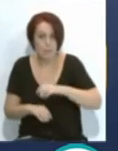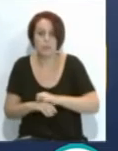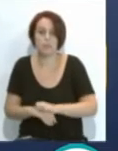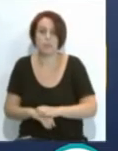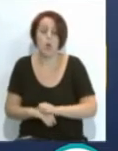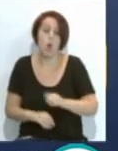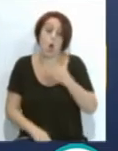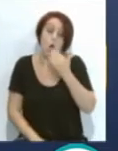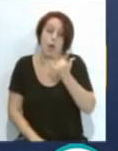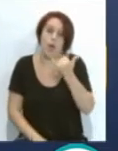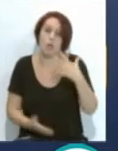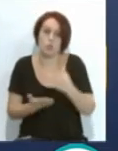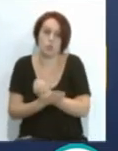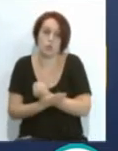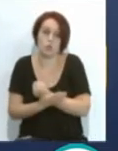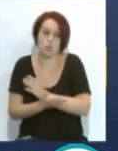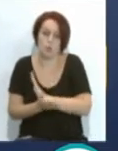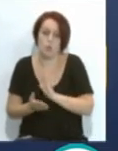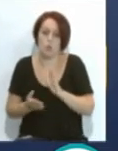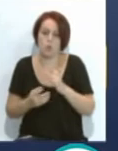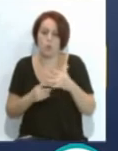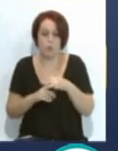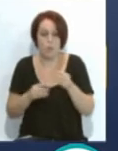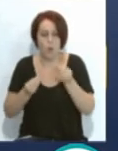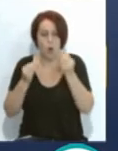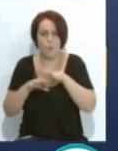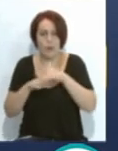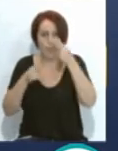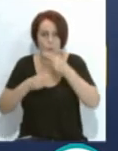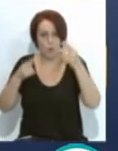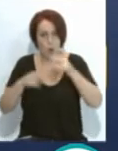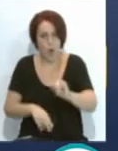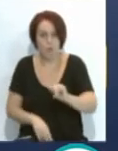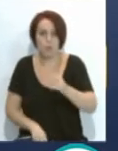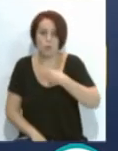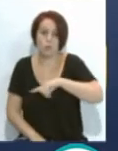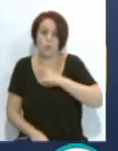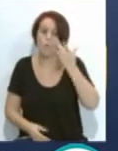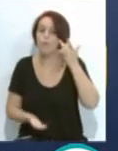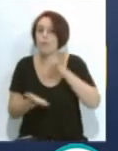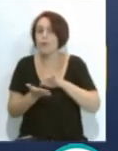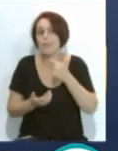ojalá todo vaya a su sitio para que más pronto que tarde tengamos público. De momento no me atrevería a dar una fecha.